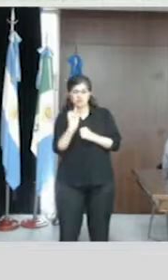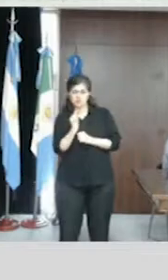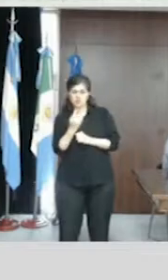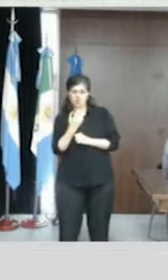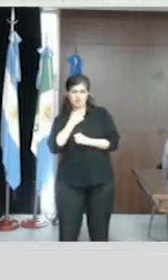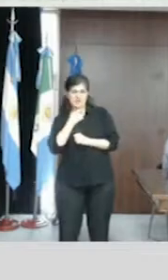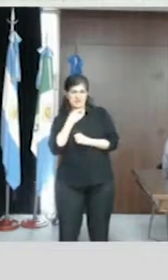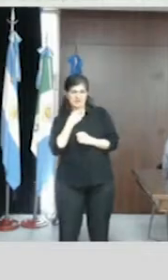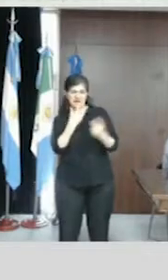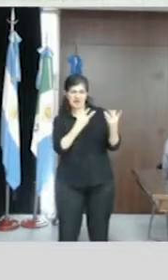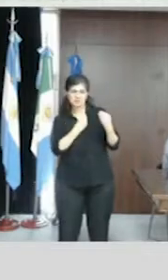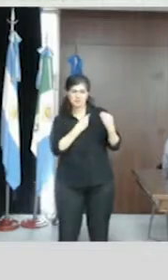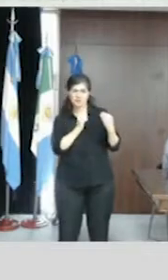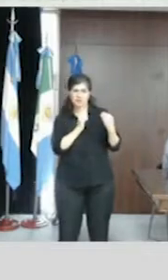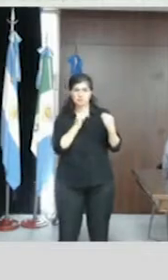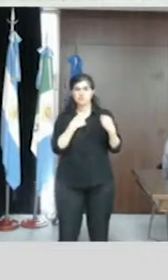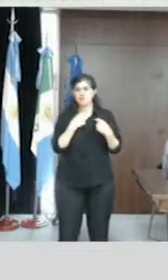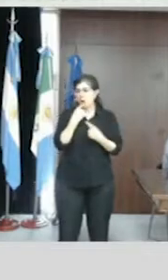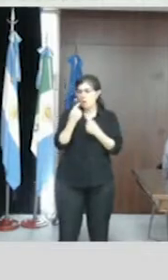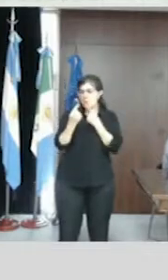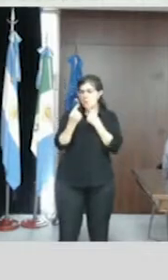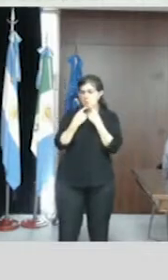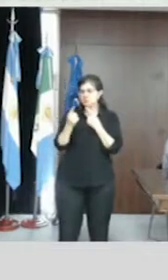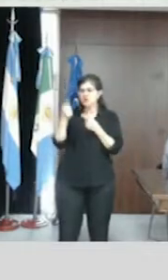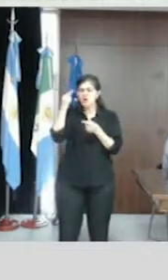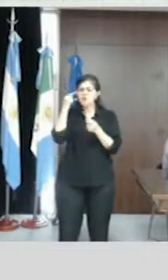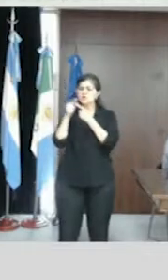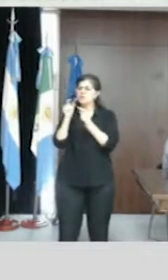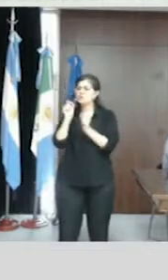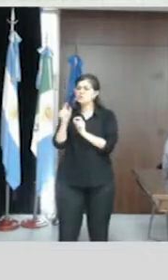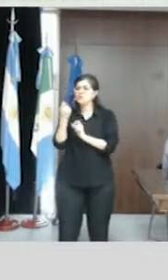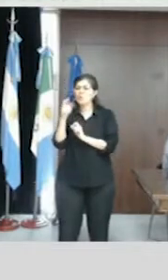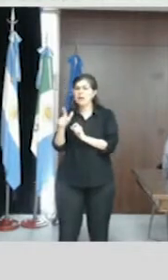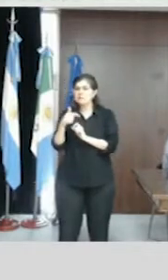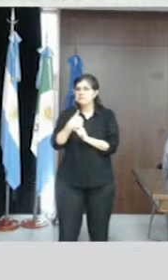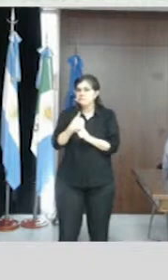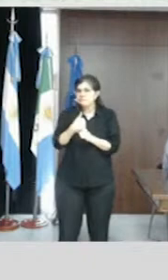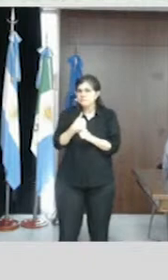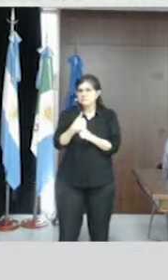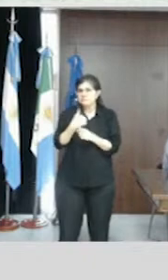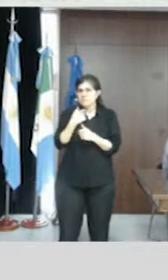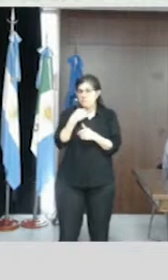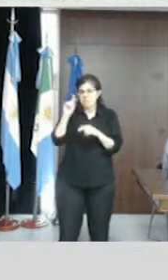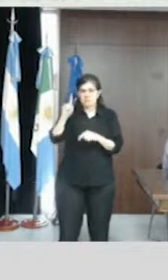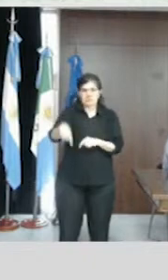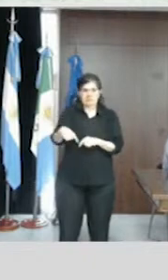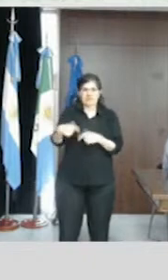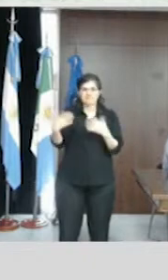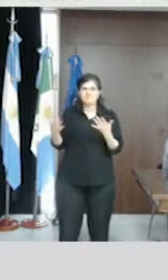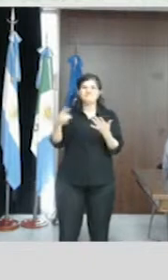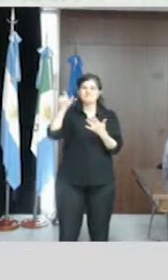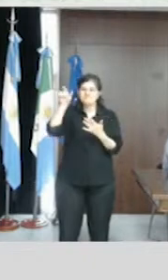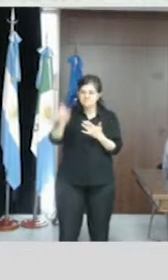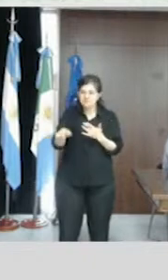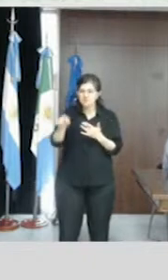miércoles que me cacheteó, porque nunca le pregunté, ¿cuál es tu objetivo? Entonces aprendamos a ver el propósito y la voluntad de la persona.